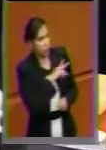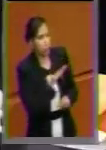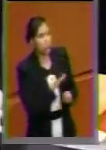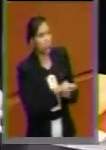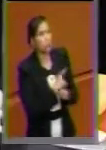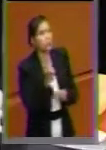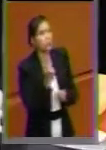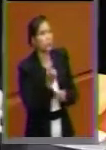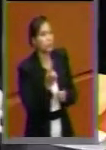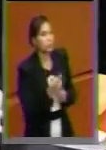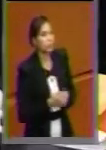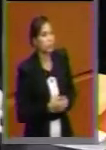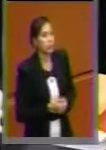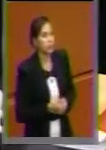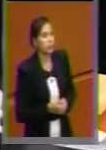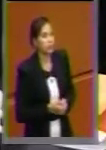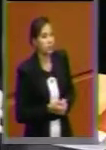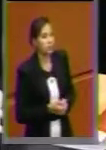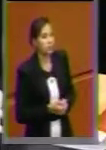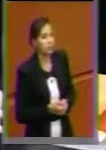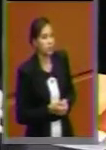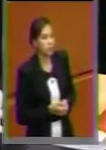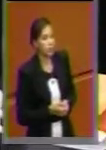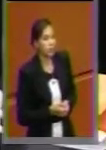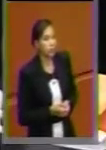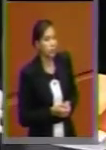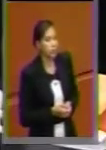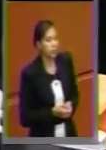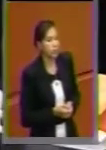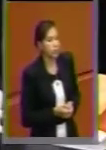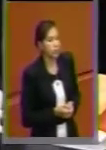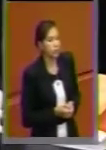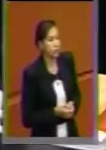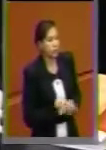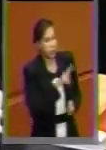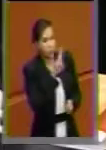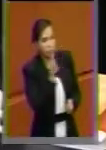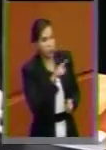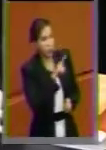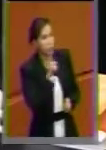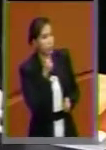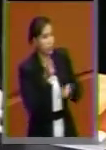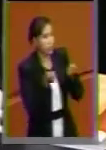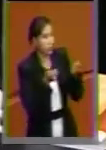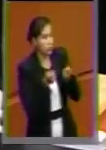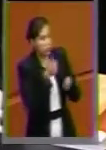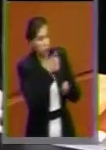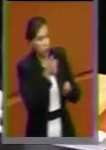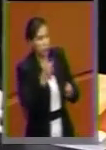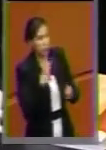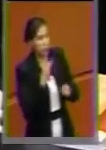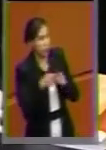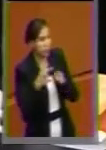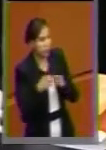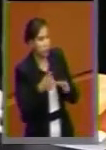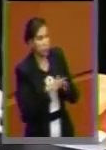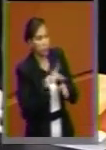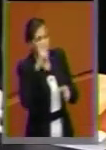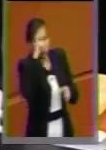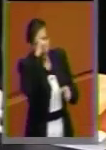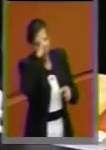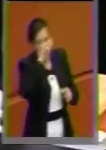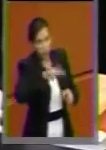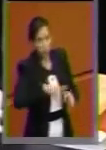co porque este como nunca han sido legisladores tal vez no tiene ni la más remota idea de lo difícil que